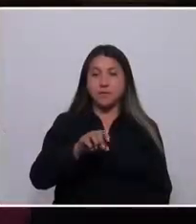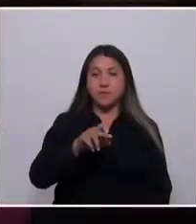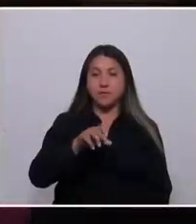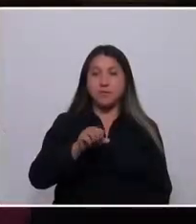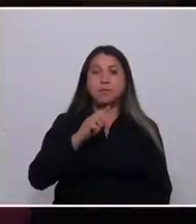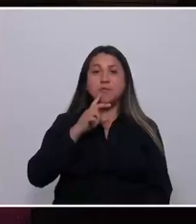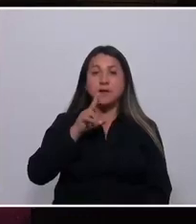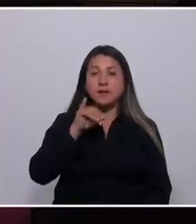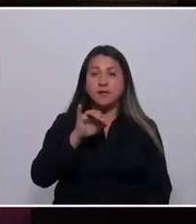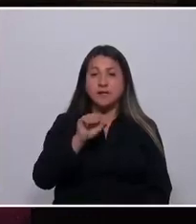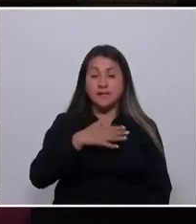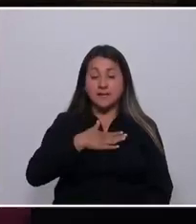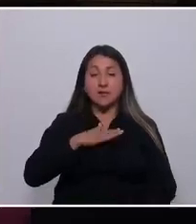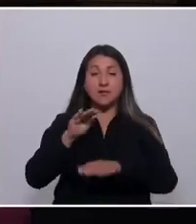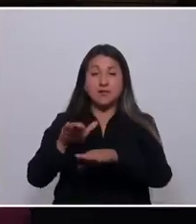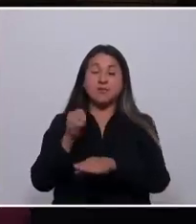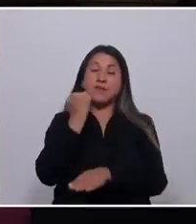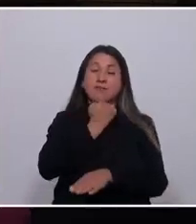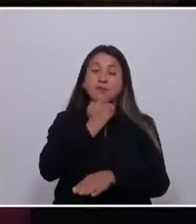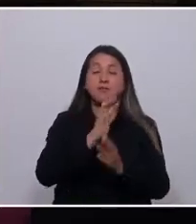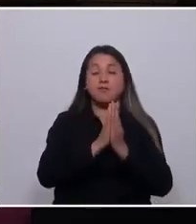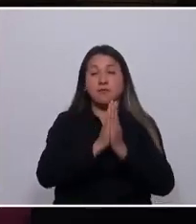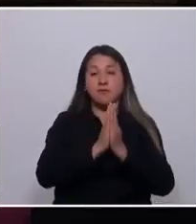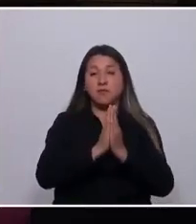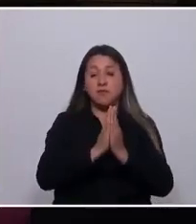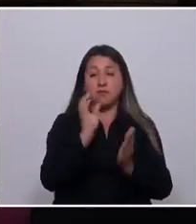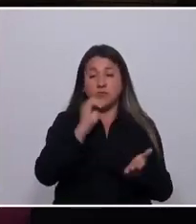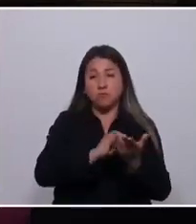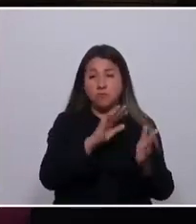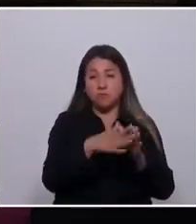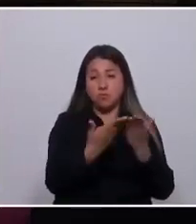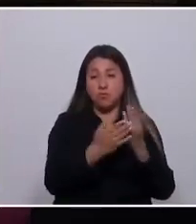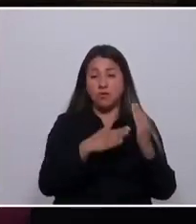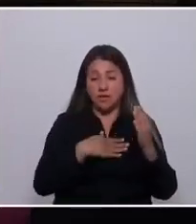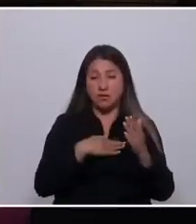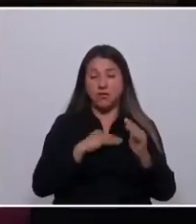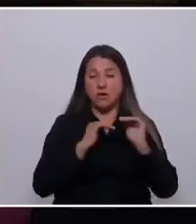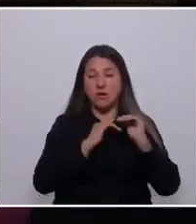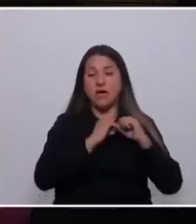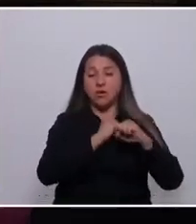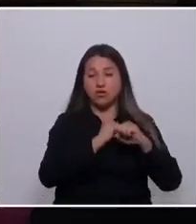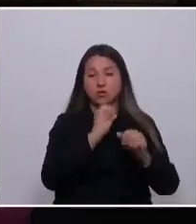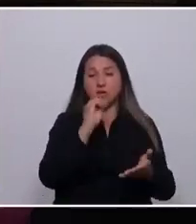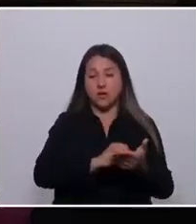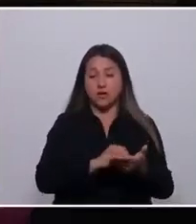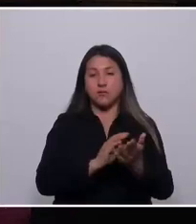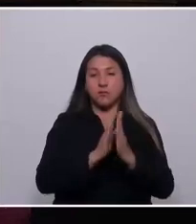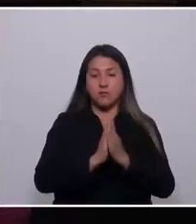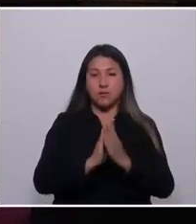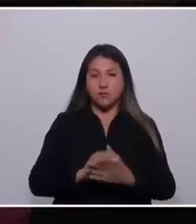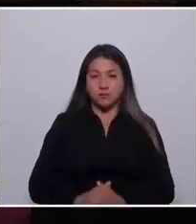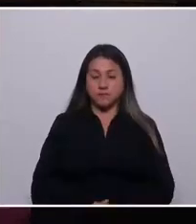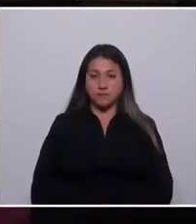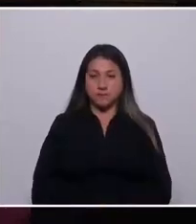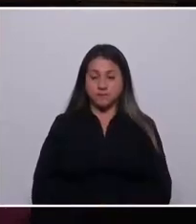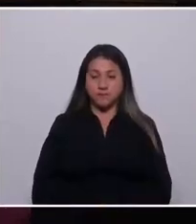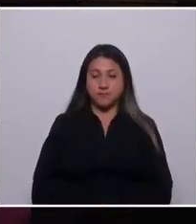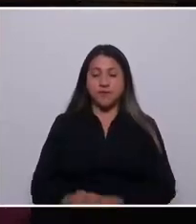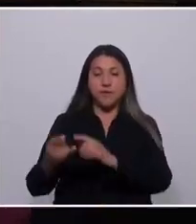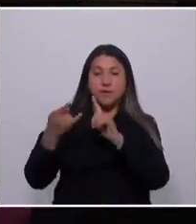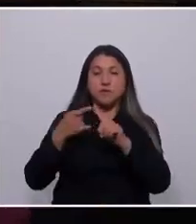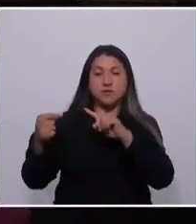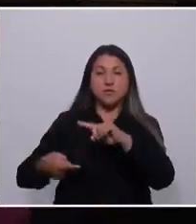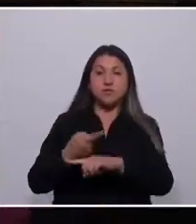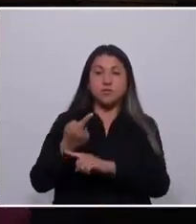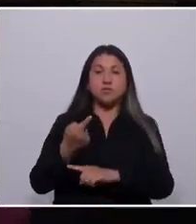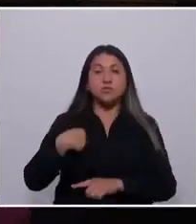me equivoqué. ¿Puede quedar en acta, por favor? Dejaremos constancia en actas. Señor secretario, me